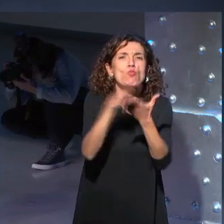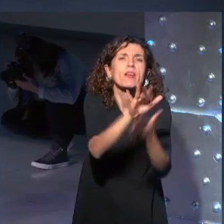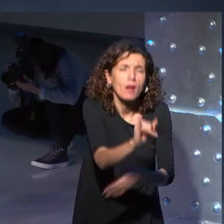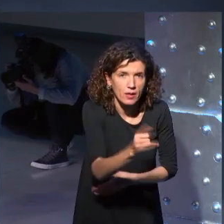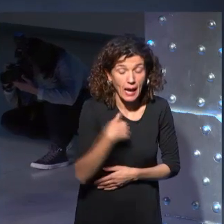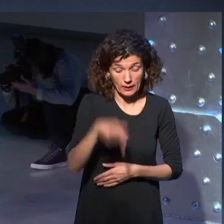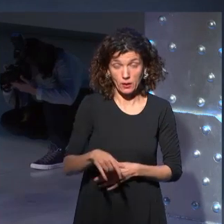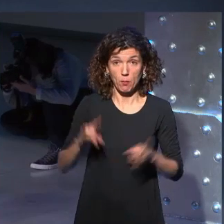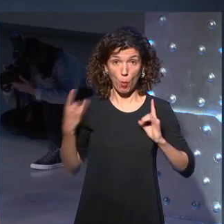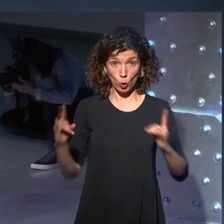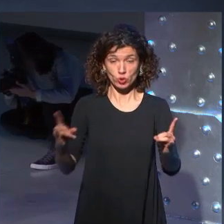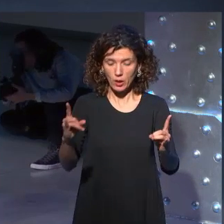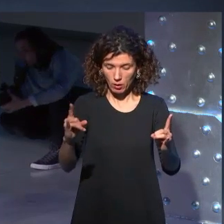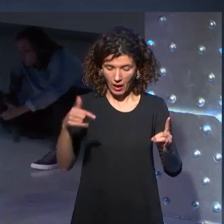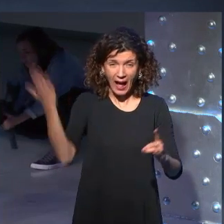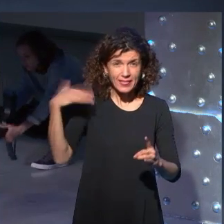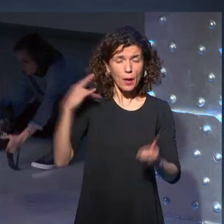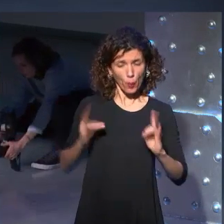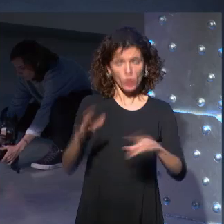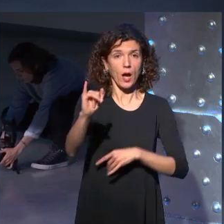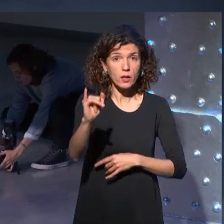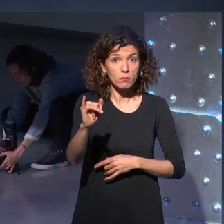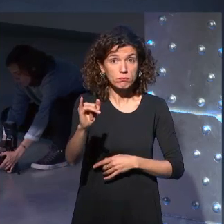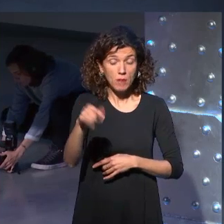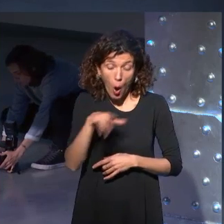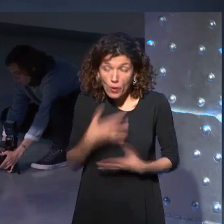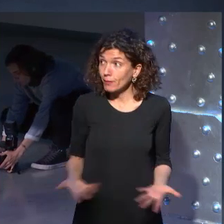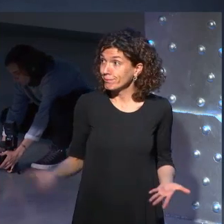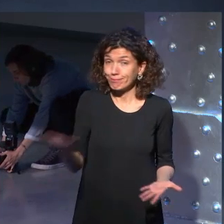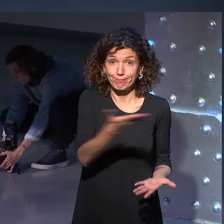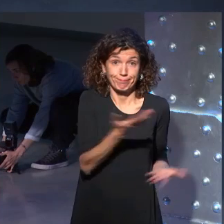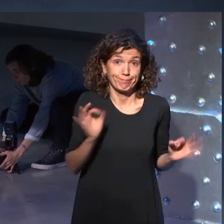Aquí había un bosque. Estamos sentados en un bosque. Vean de qué es el piso.